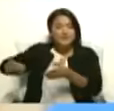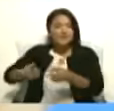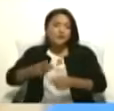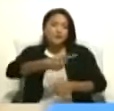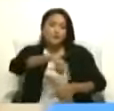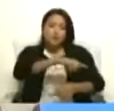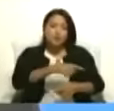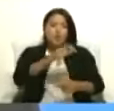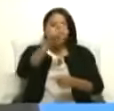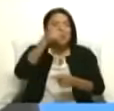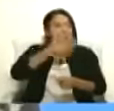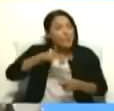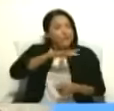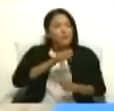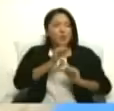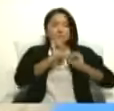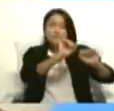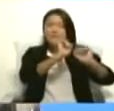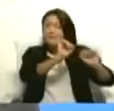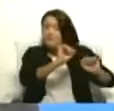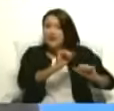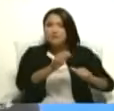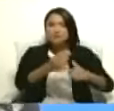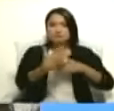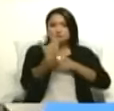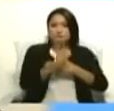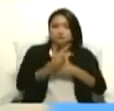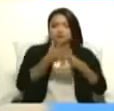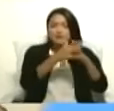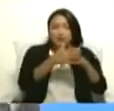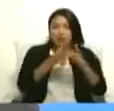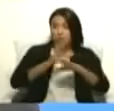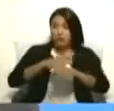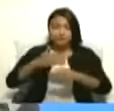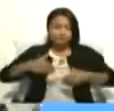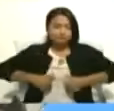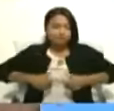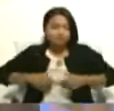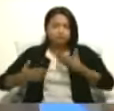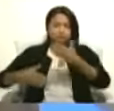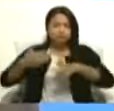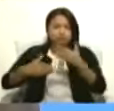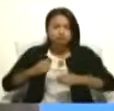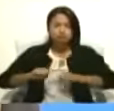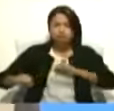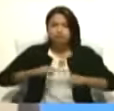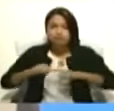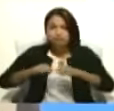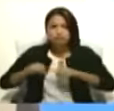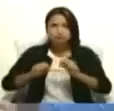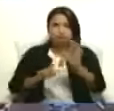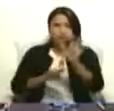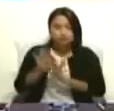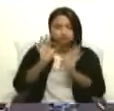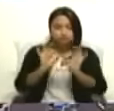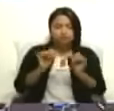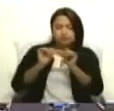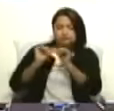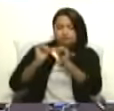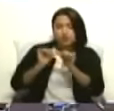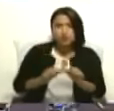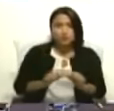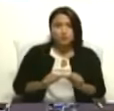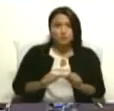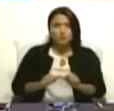derrotando las sanciones con su trabajo con su esfuerzo con su astucia y con su tenacidad y